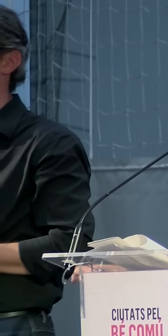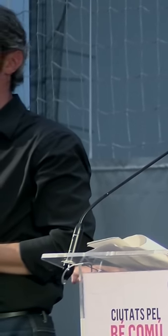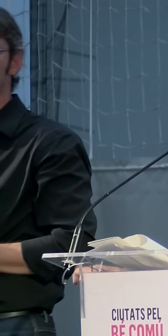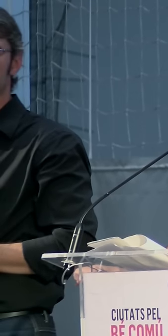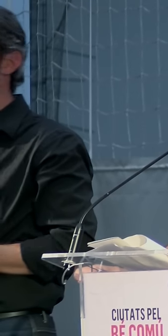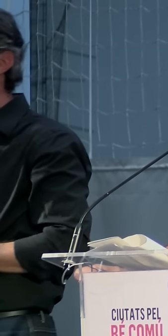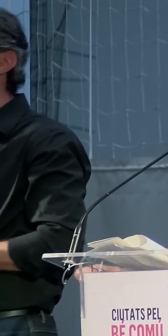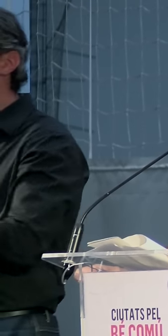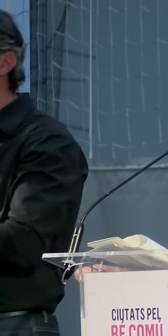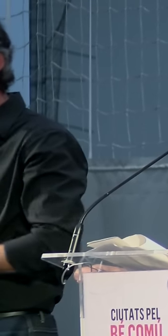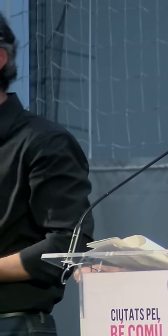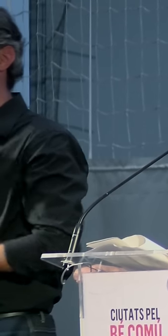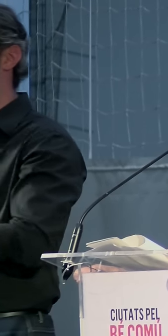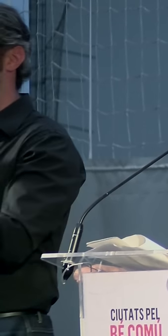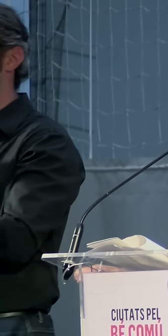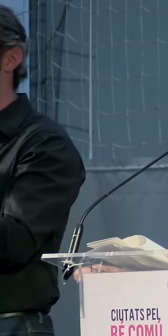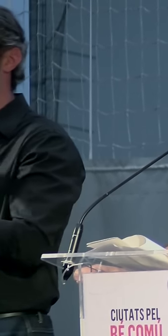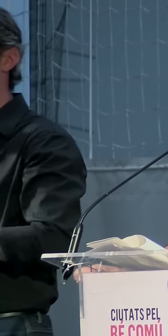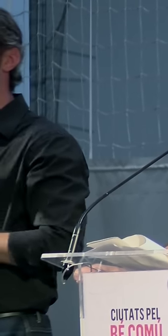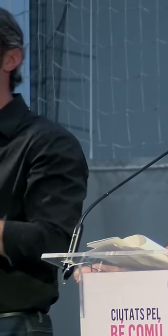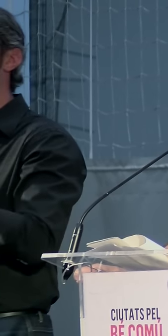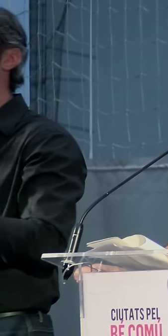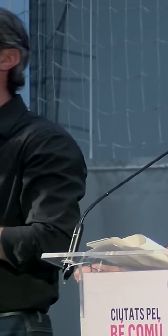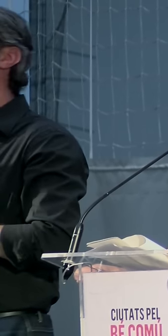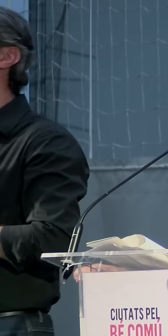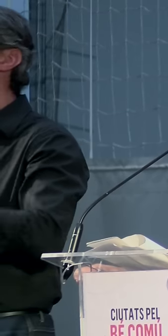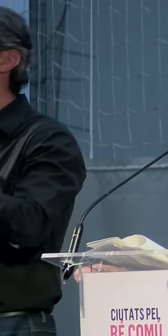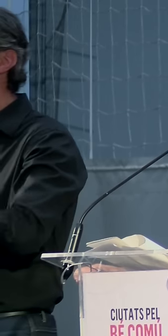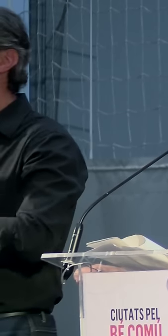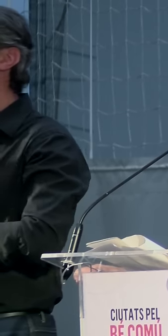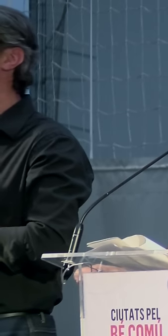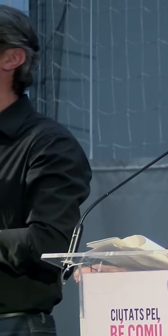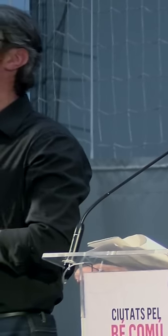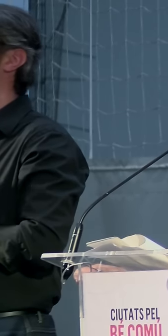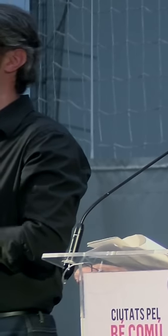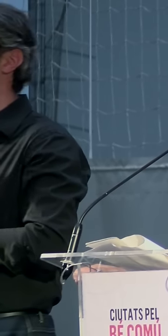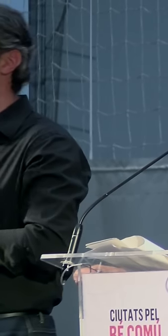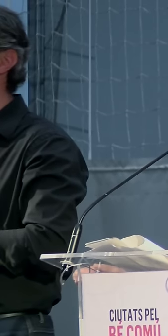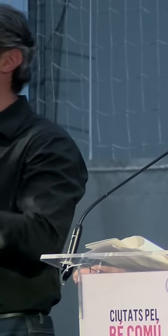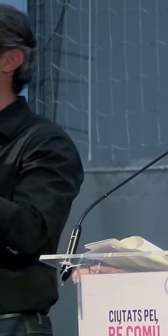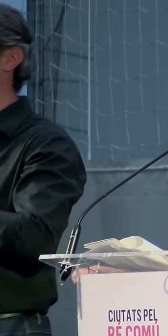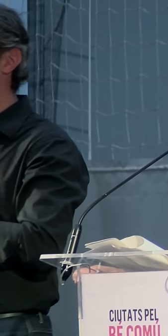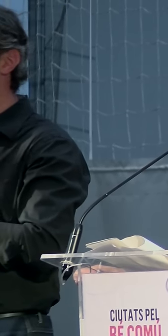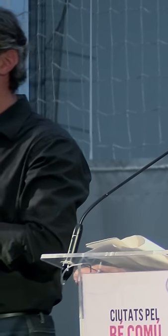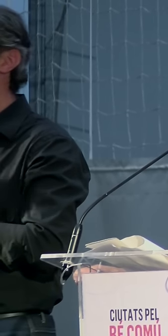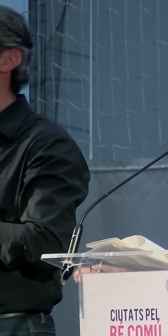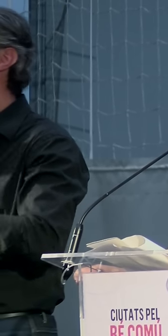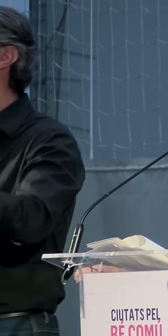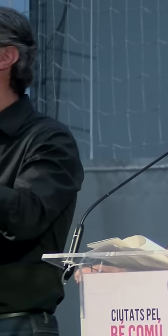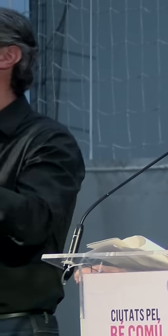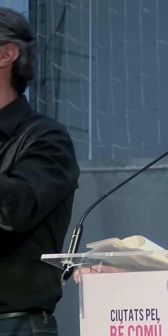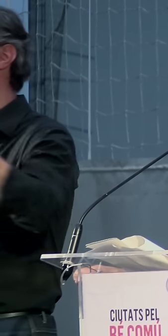Bienvenida a la ciudad que se emocionó cuando un 15 de mayo de 2011 Puerta del Sol estalló en una gran